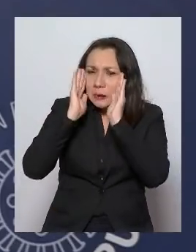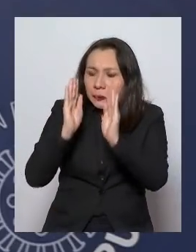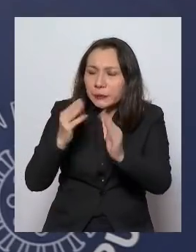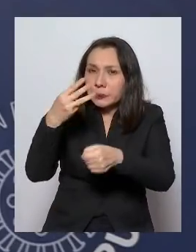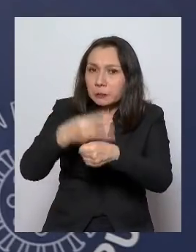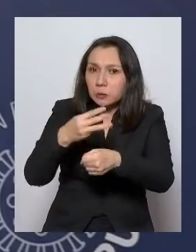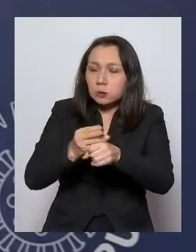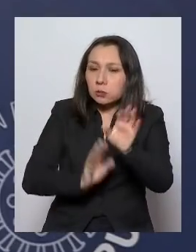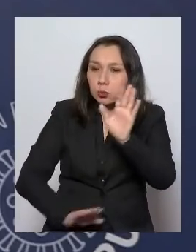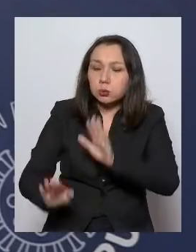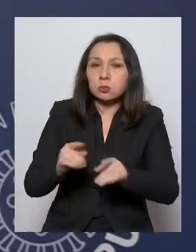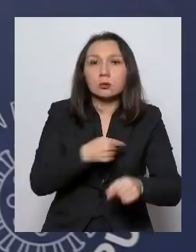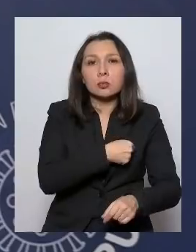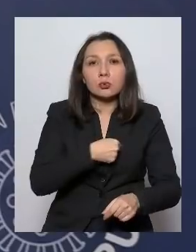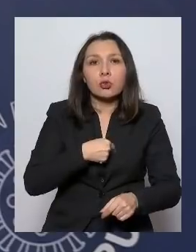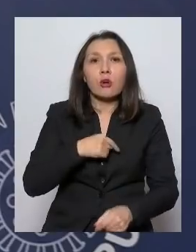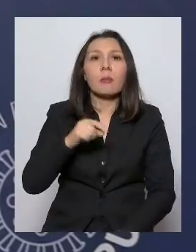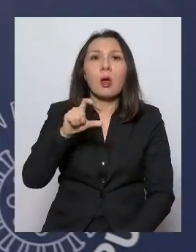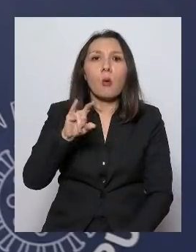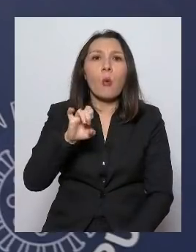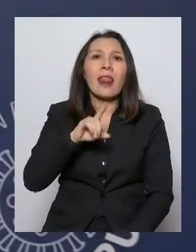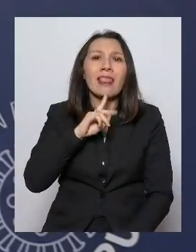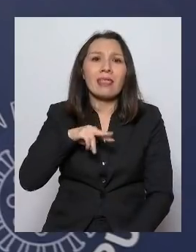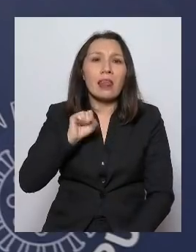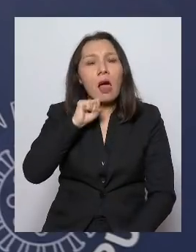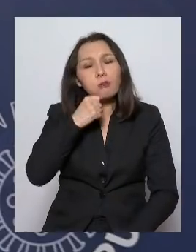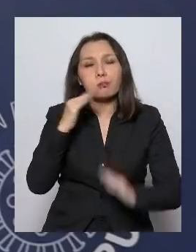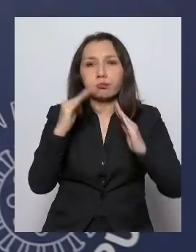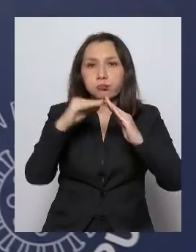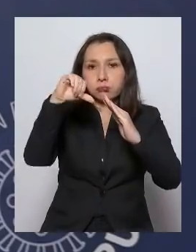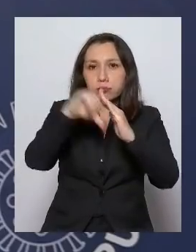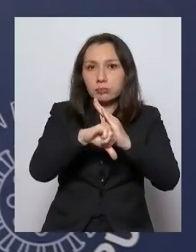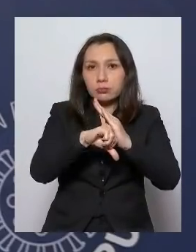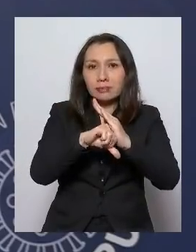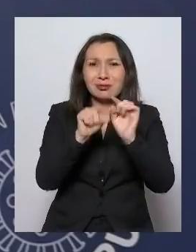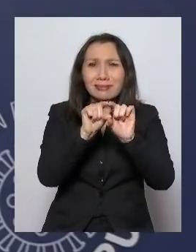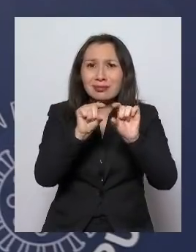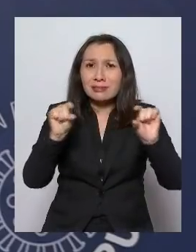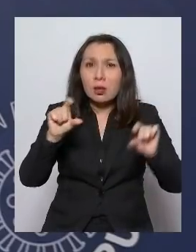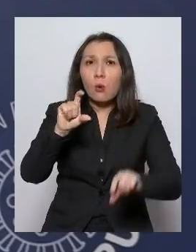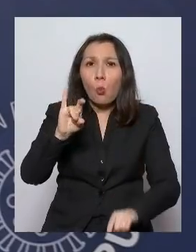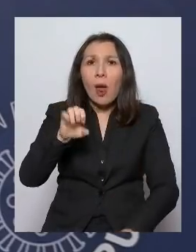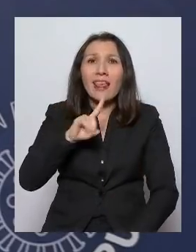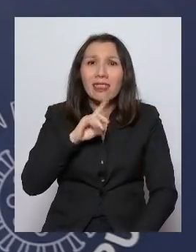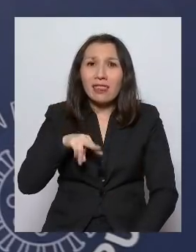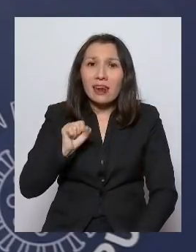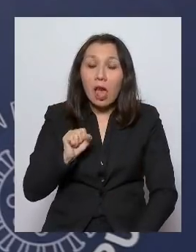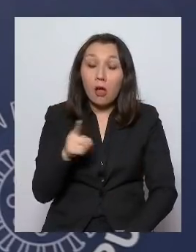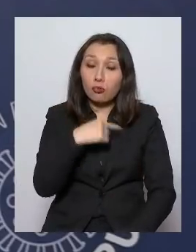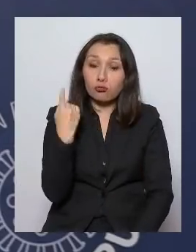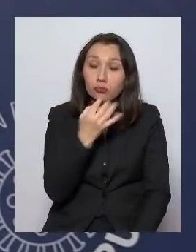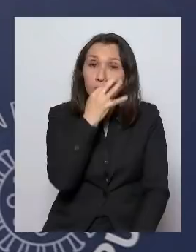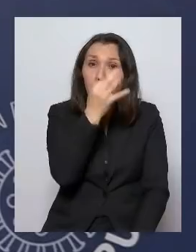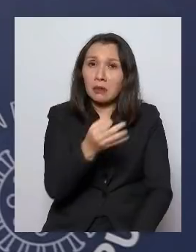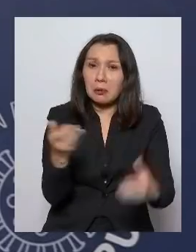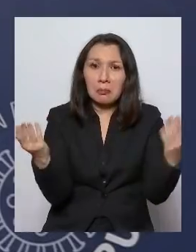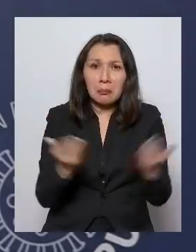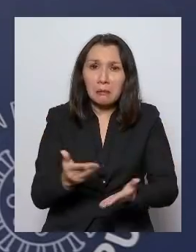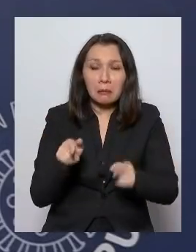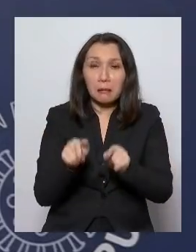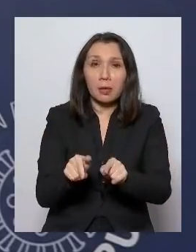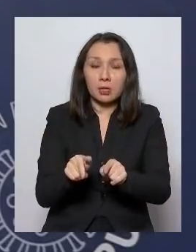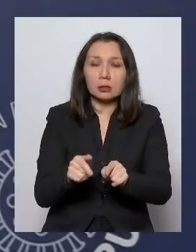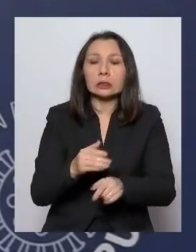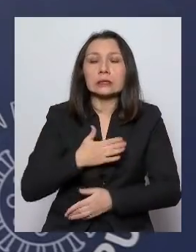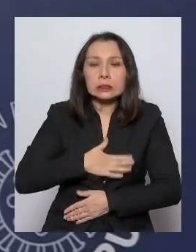mayor se llama cuarentena. Cuarentena. Es, si nosotros hemos dicho que queremos